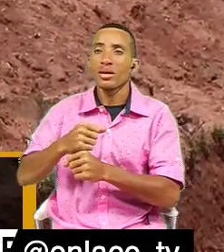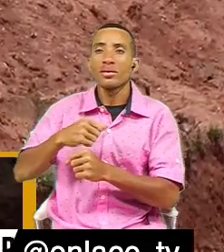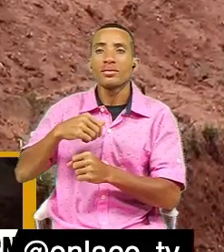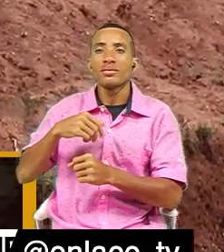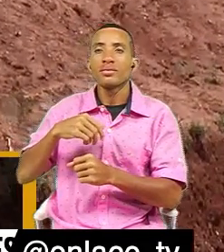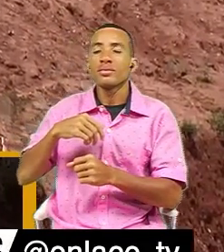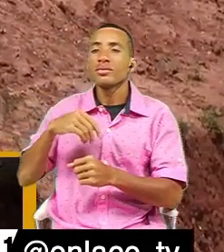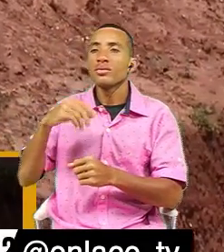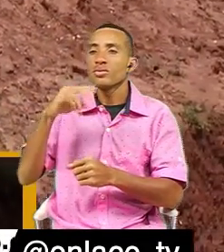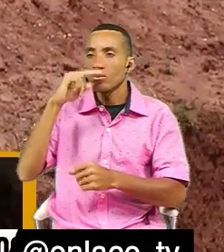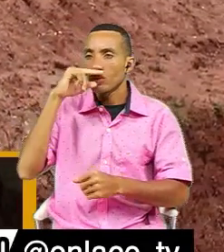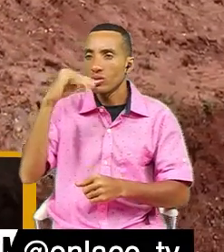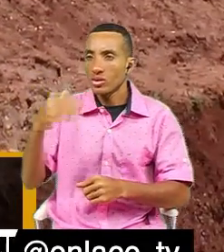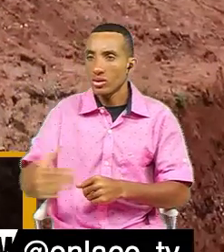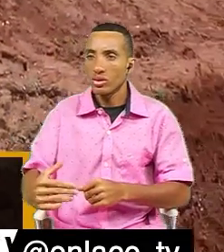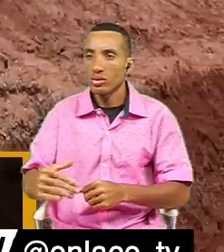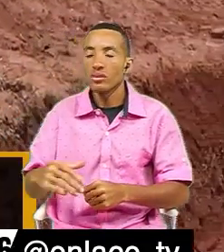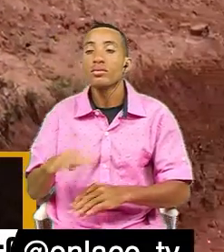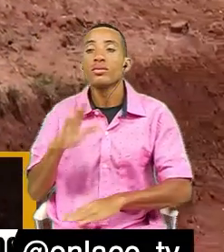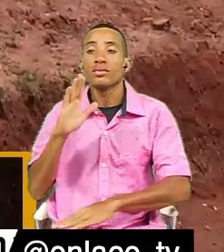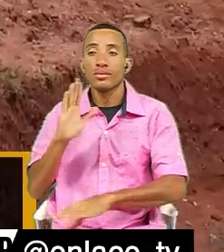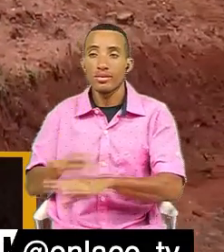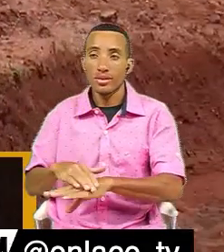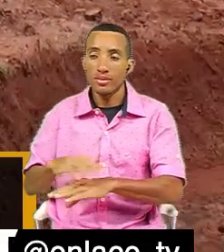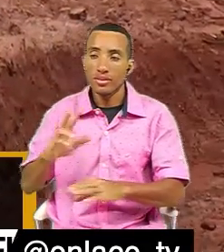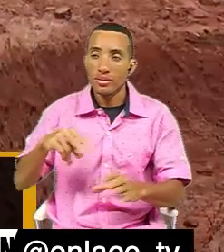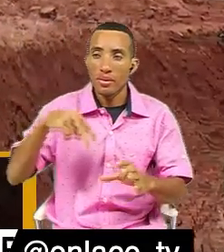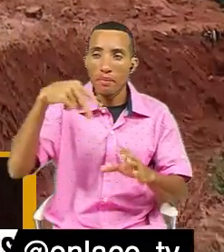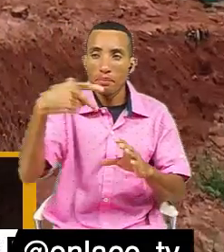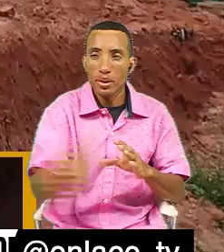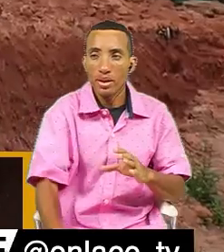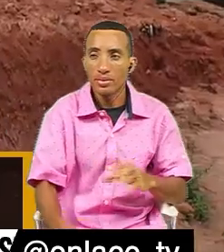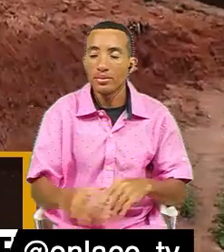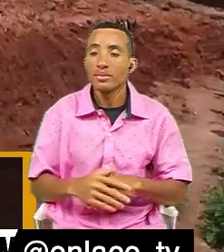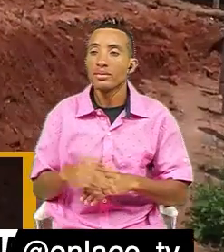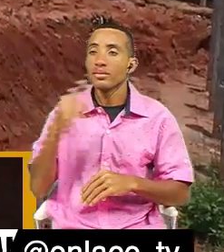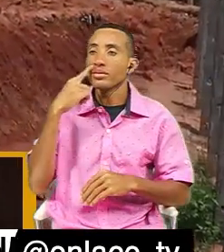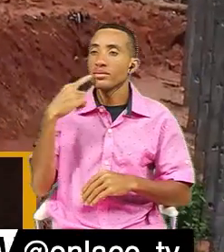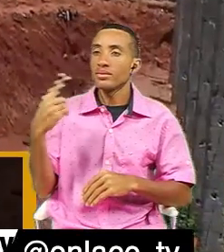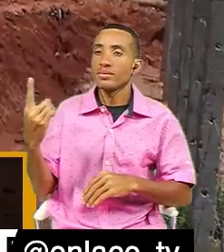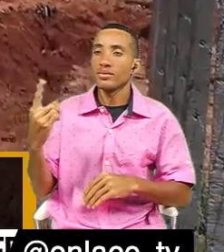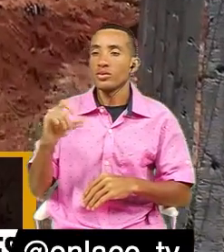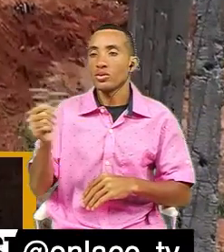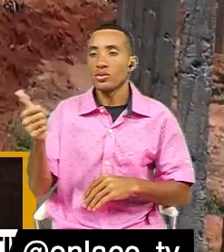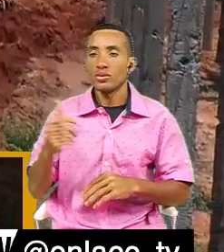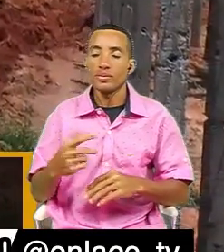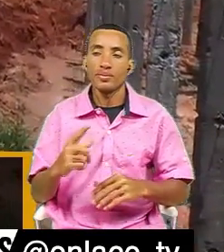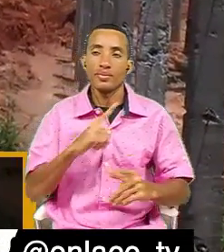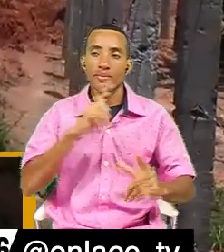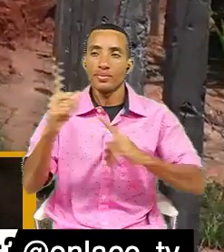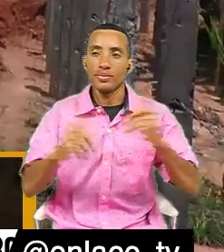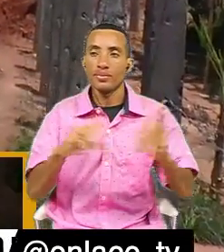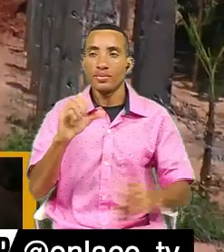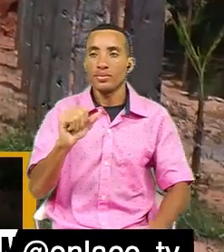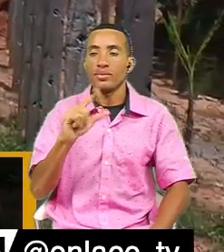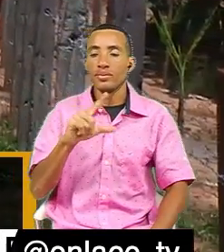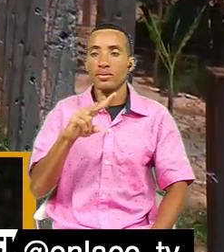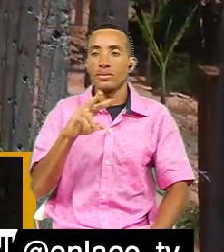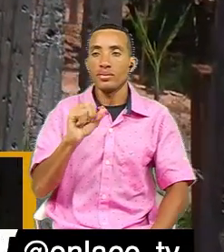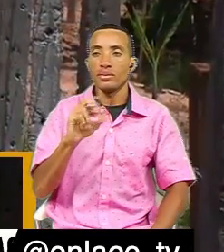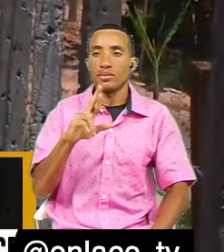atrás, un niño tuvo causa por esas mismas chambas. Muy bien, vamos a hablar con otros dirigentes, Álvaro Tres Palacios